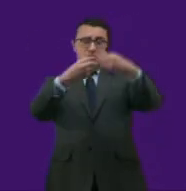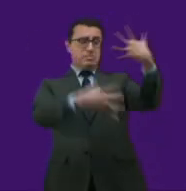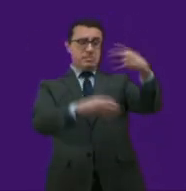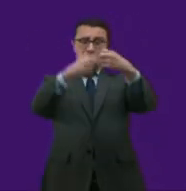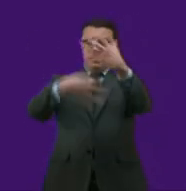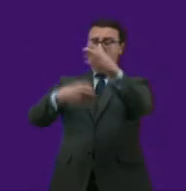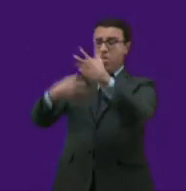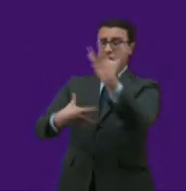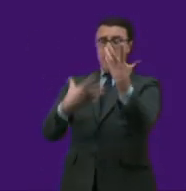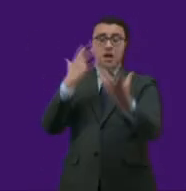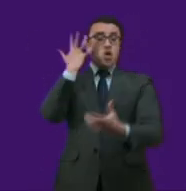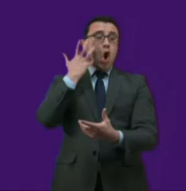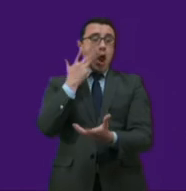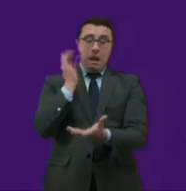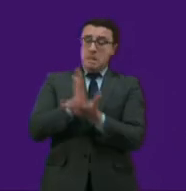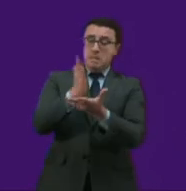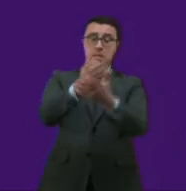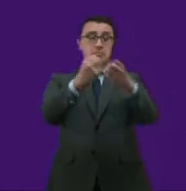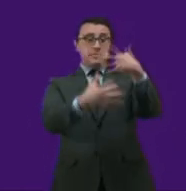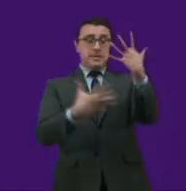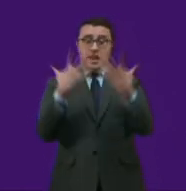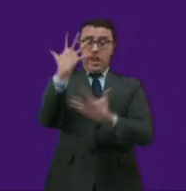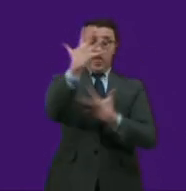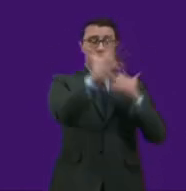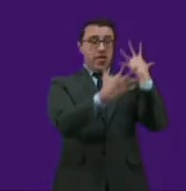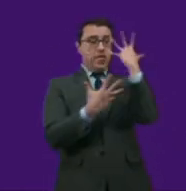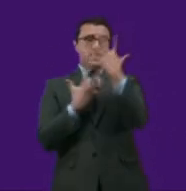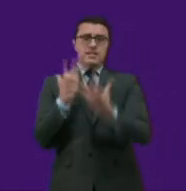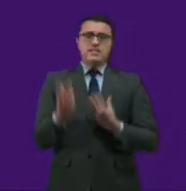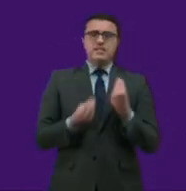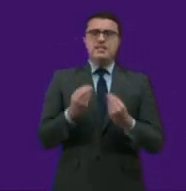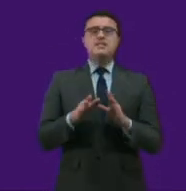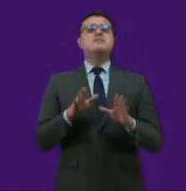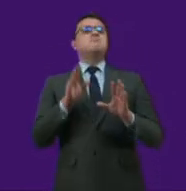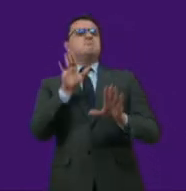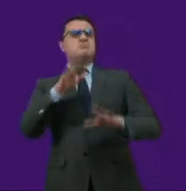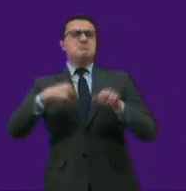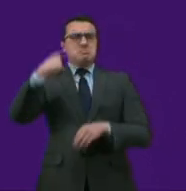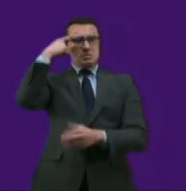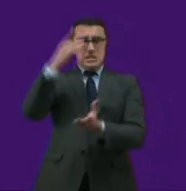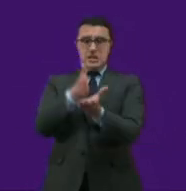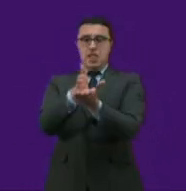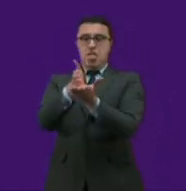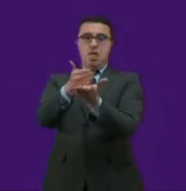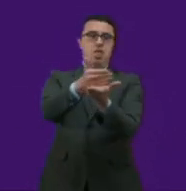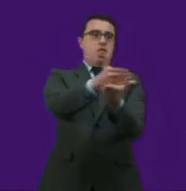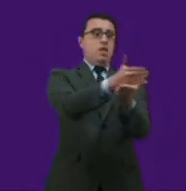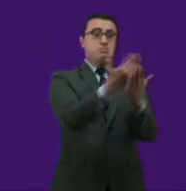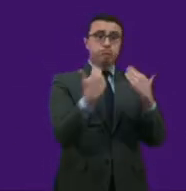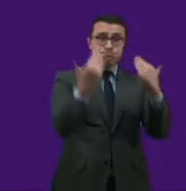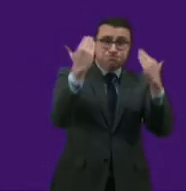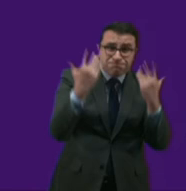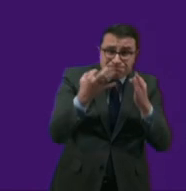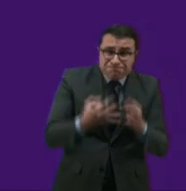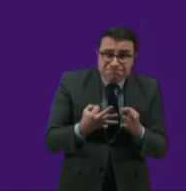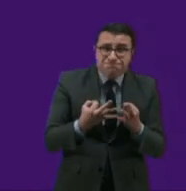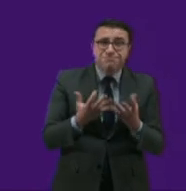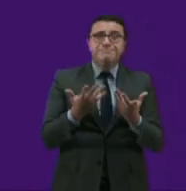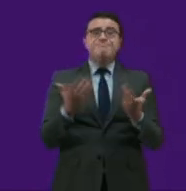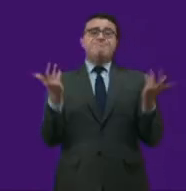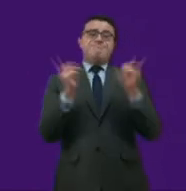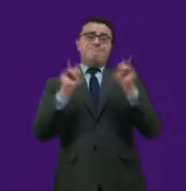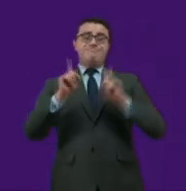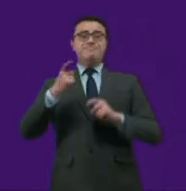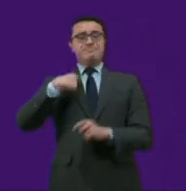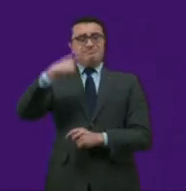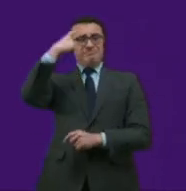que le surgen el día a día. Hay veces empieza, digamos que a desviar y empieza a ser ineficiente, y digamos que estas ayudas ayudan a enrutarse, y cuando uno ya